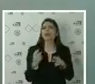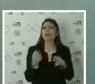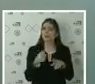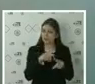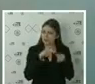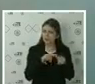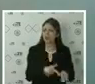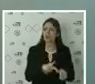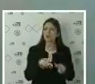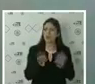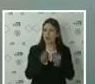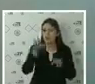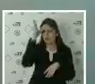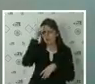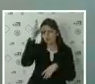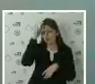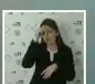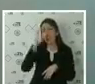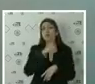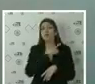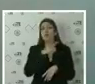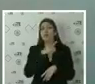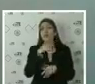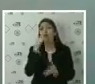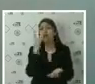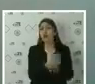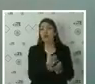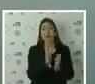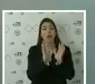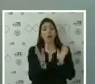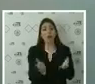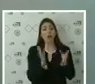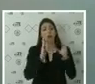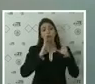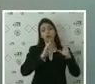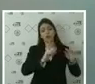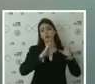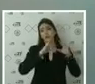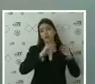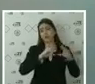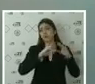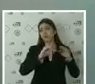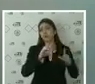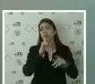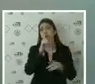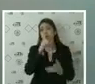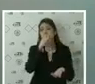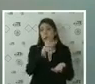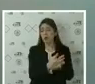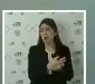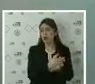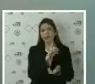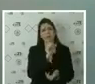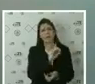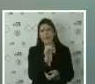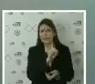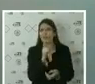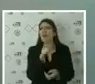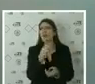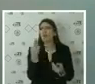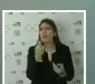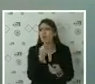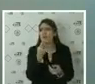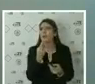como mencionaban, que no sea solamente impartir un plan de trabajo, ¿no? El cómo se